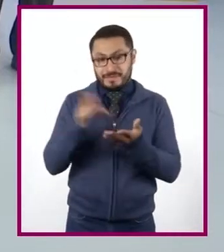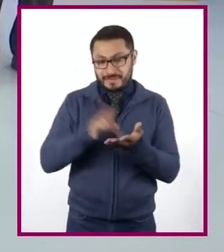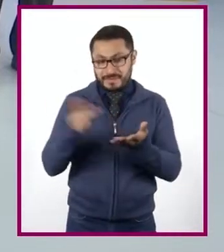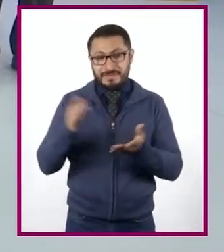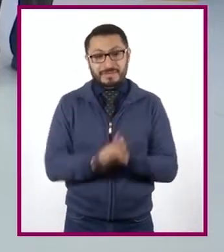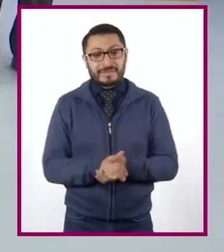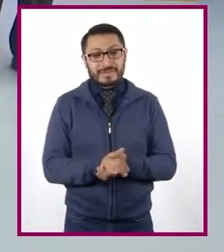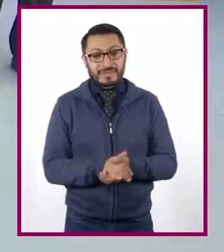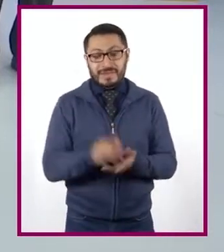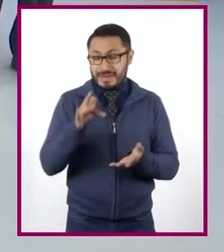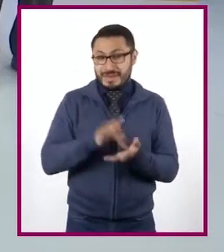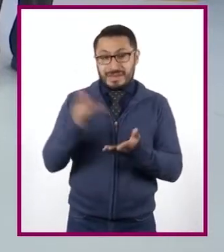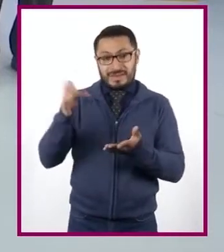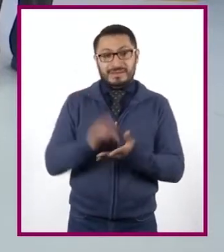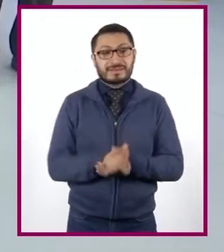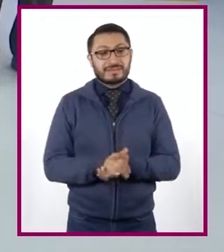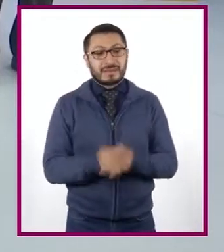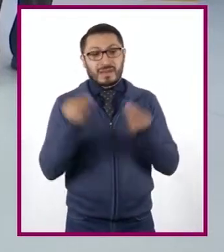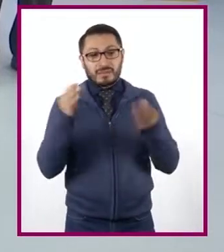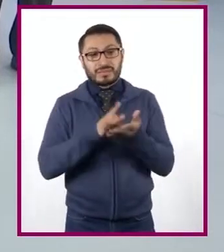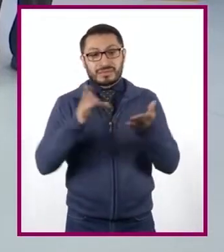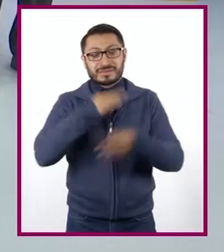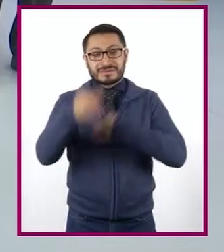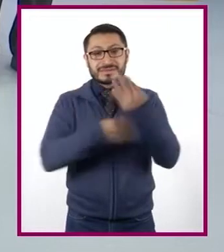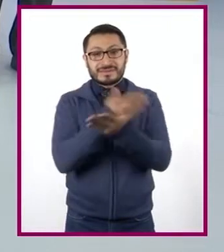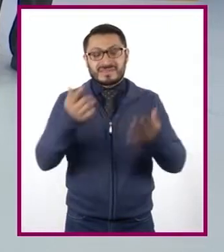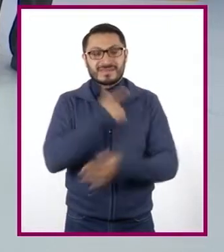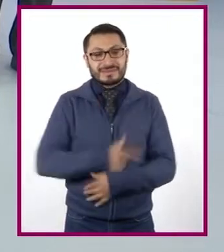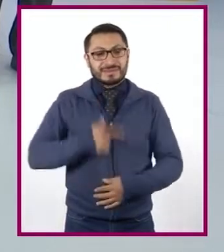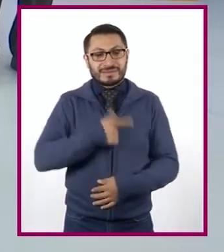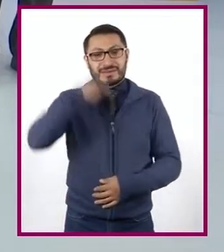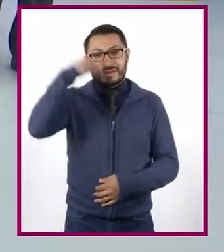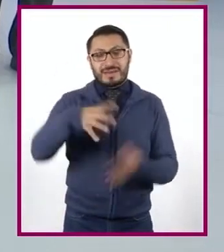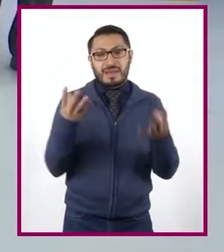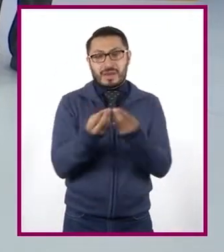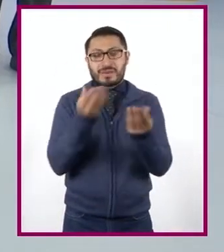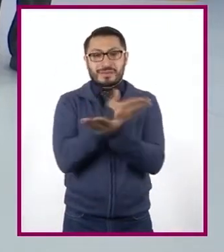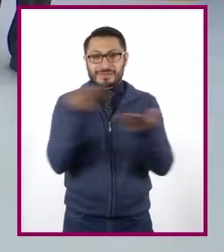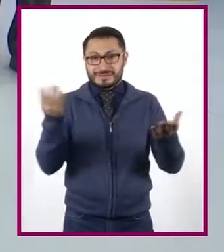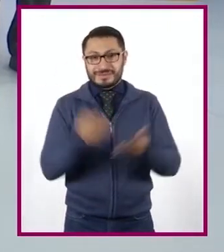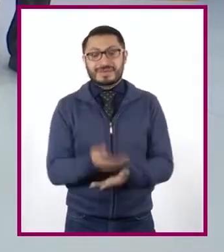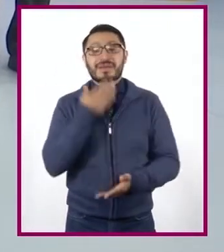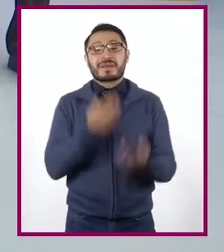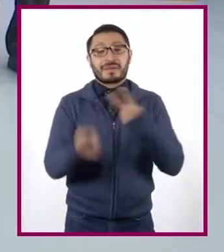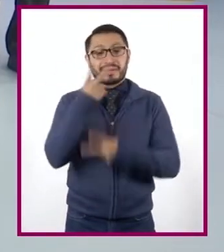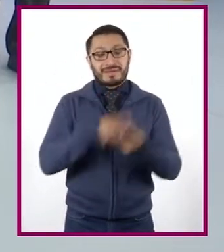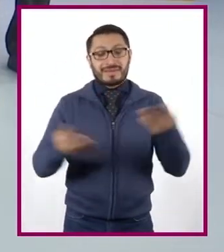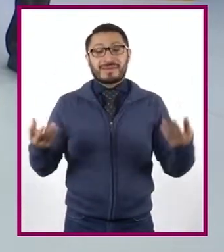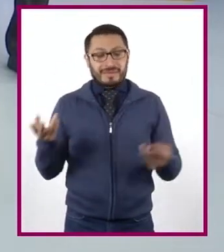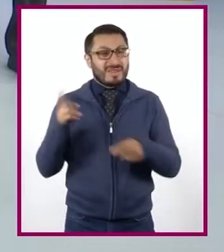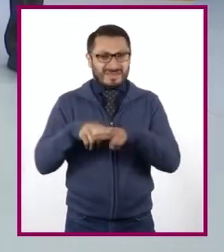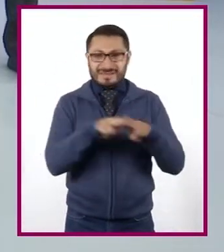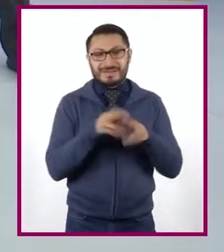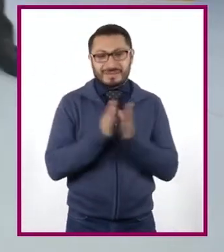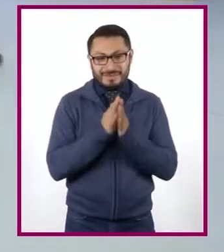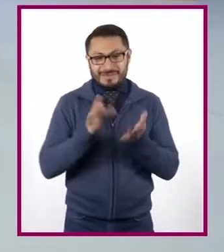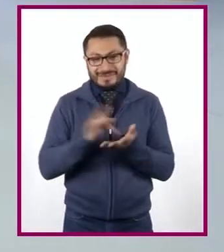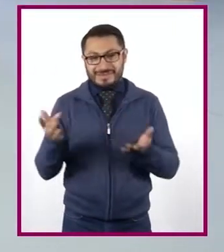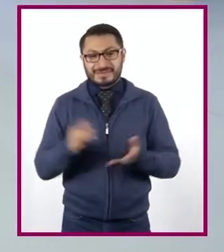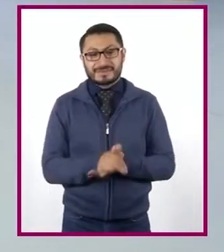profesor Cosme. Gracias, Leslie. Muchas gracias a todos. Es un gusto estar aquí con todos ustedes. Bienvenido, maestro. ¿Nos sentamos? Claro que sí.